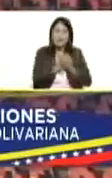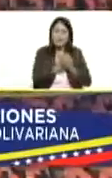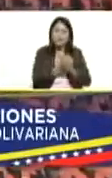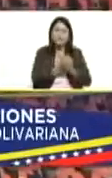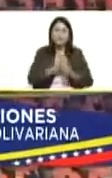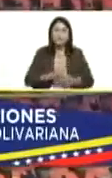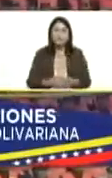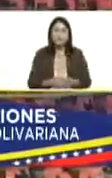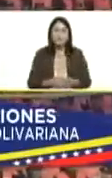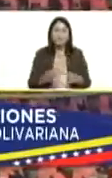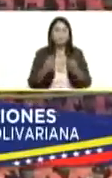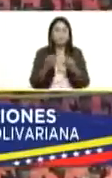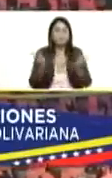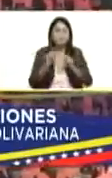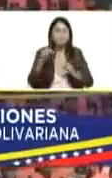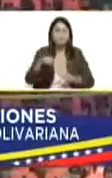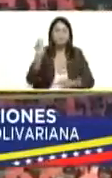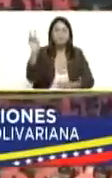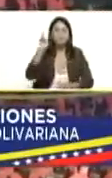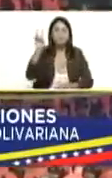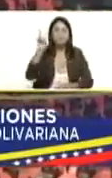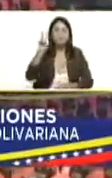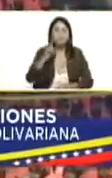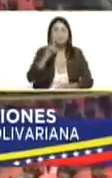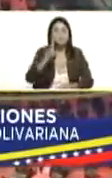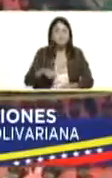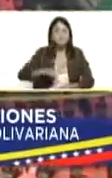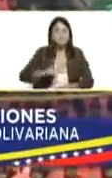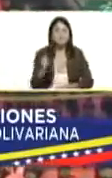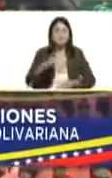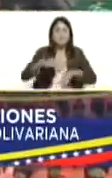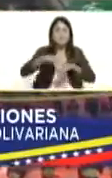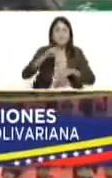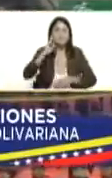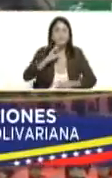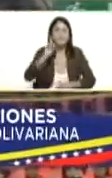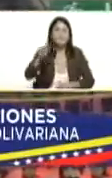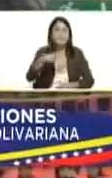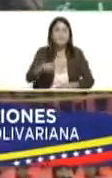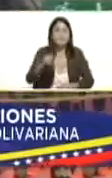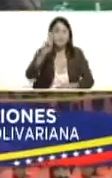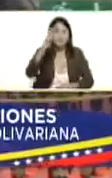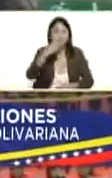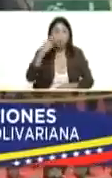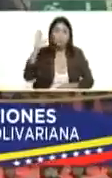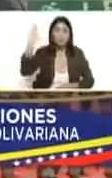por nuestra patria y por la Policía Nacional Bolivariana. ¿Lo juran ustedes?